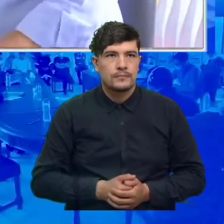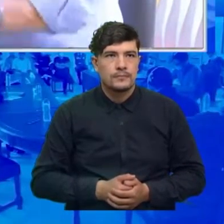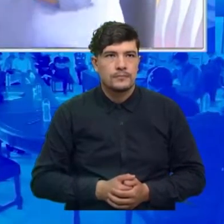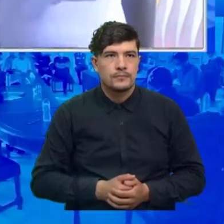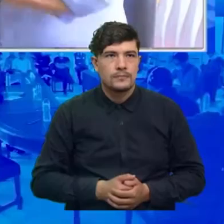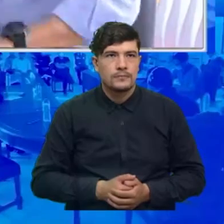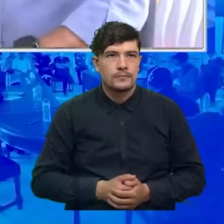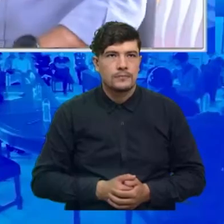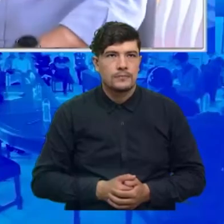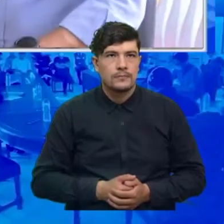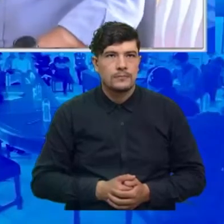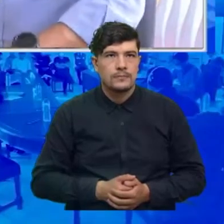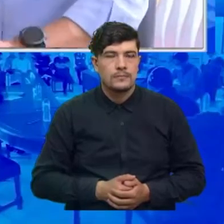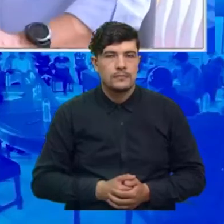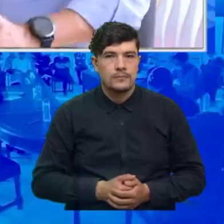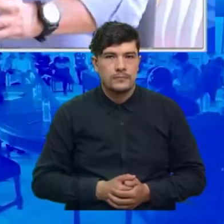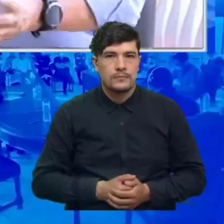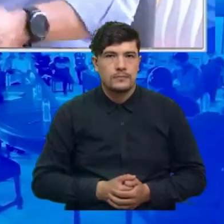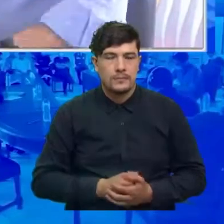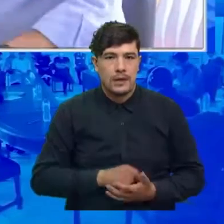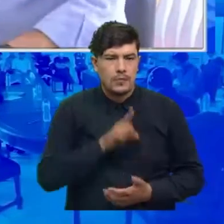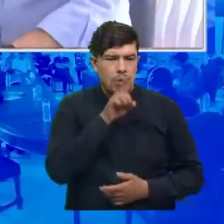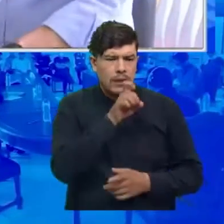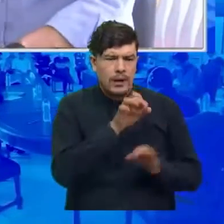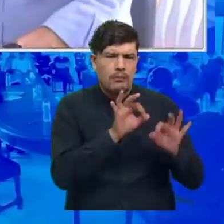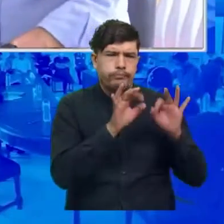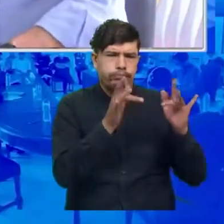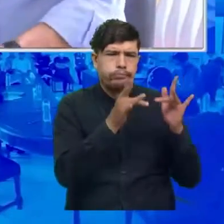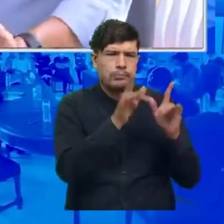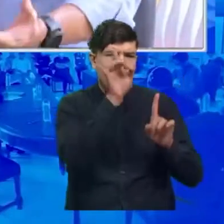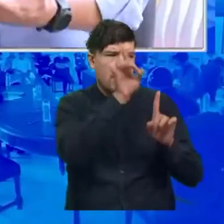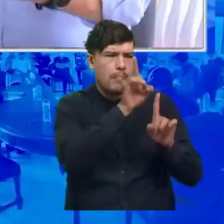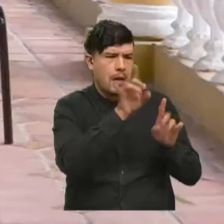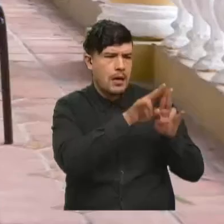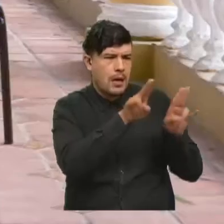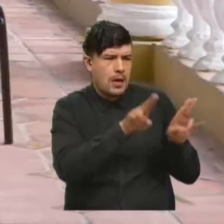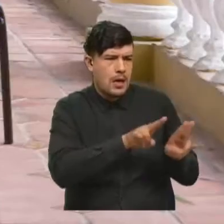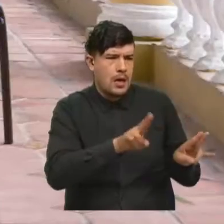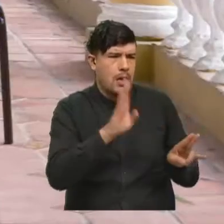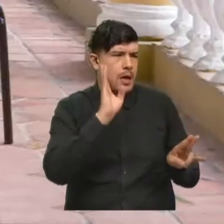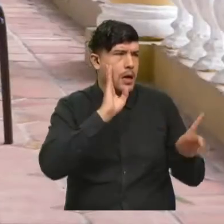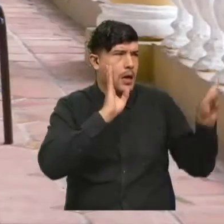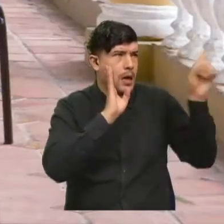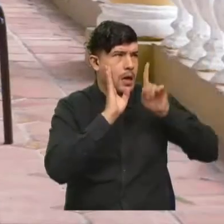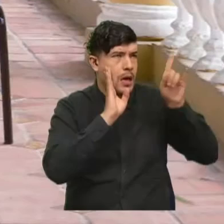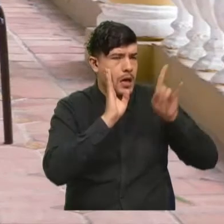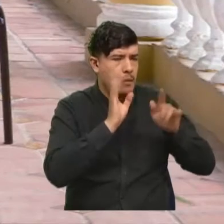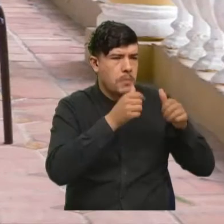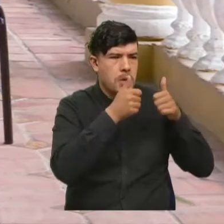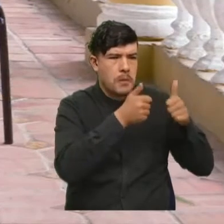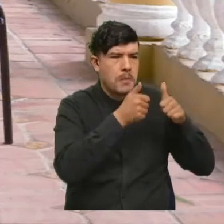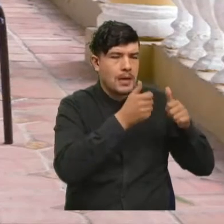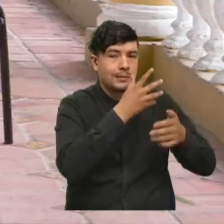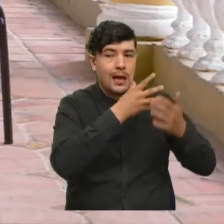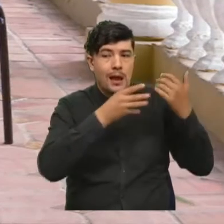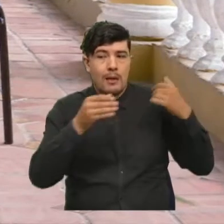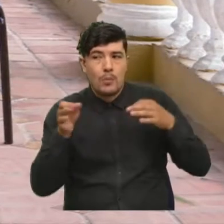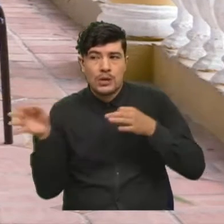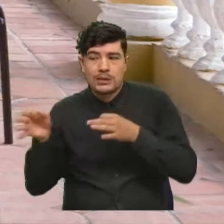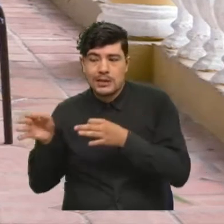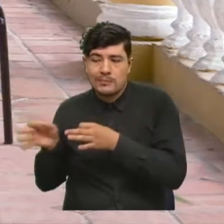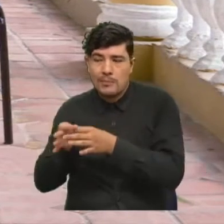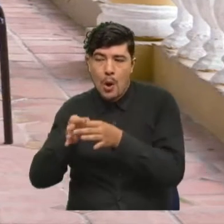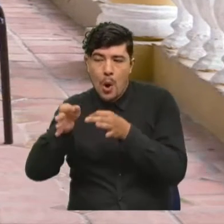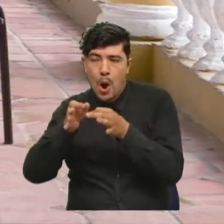le acaba uno el mundo porque no hay señal no hay internet se caen las llamadas lo llama la señora y uno no